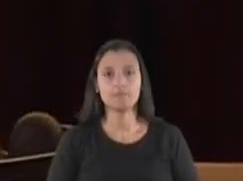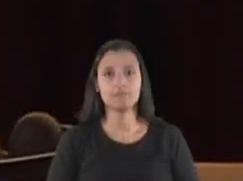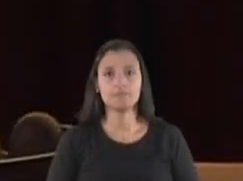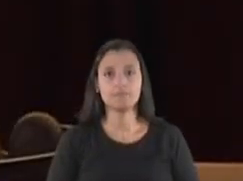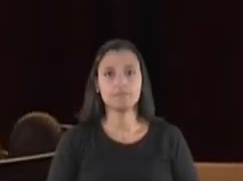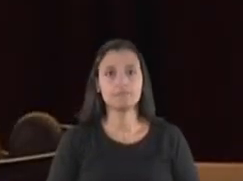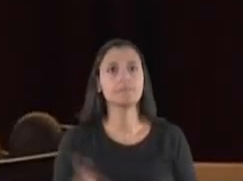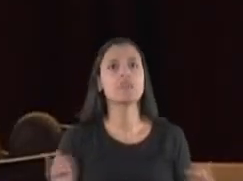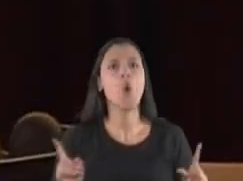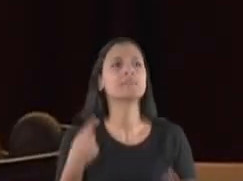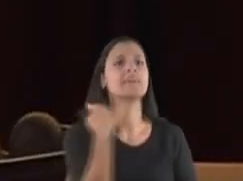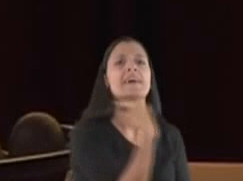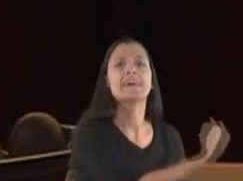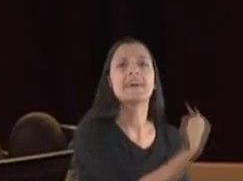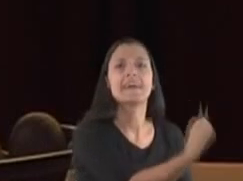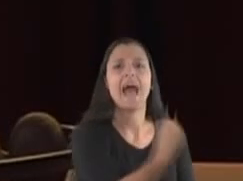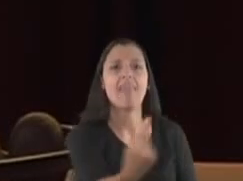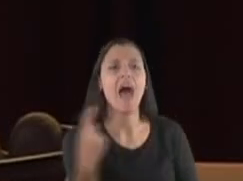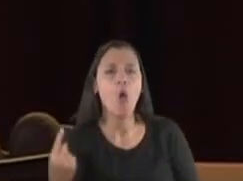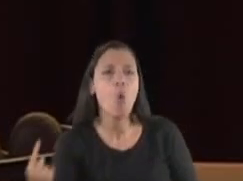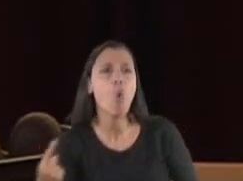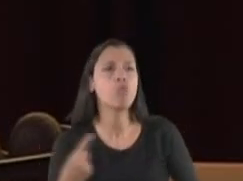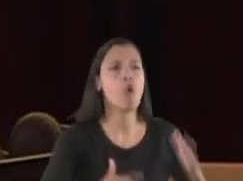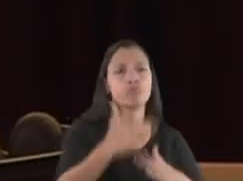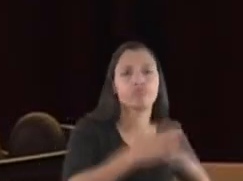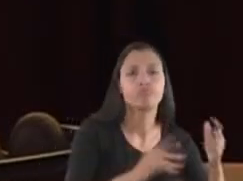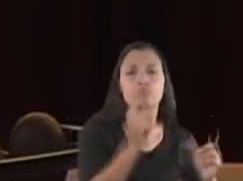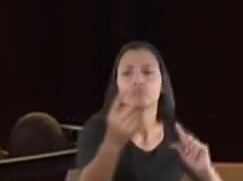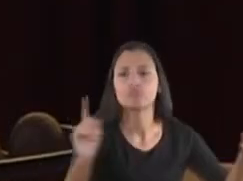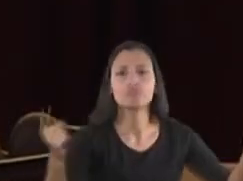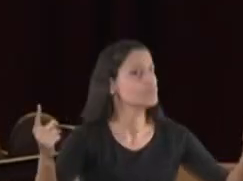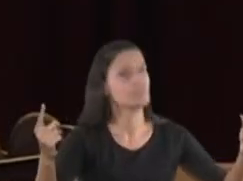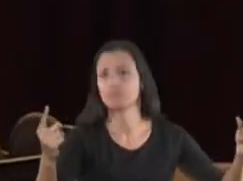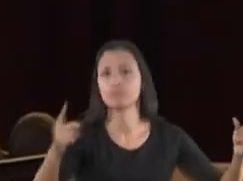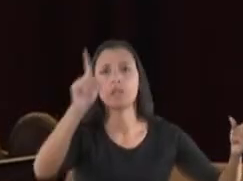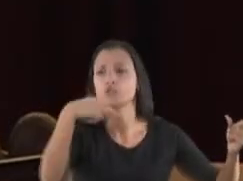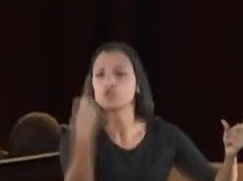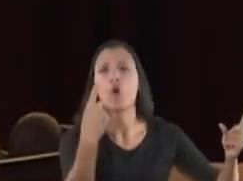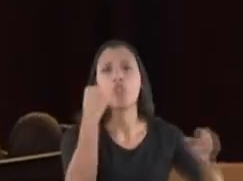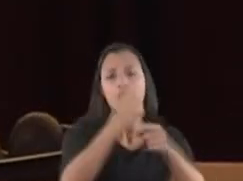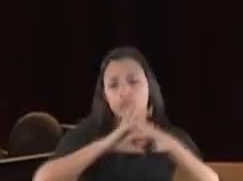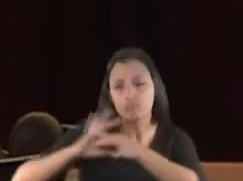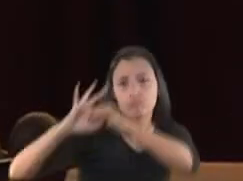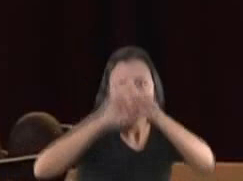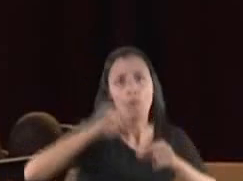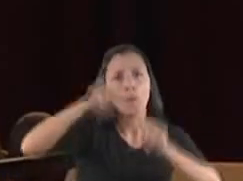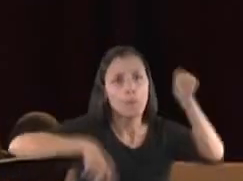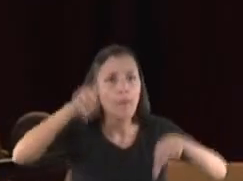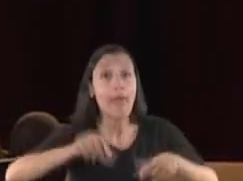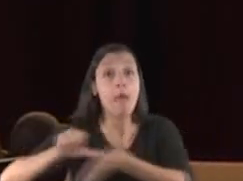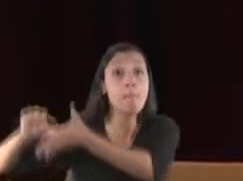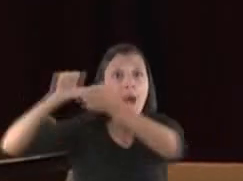no que cada uno construya su auto, sino que el auto se construya con partes de diferentes